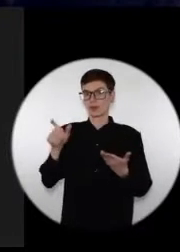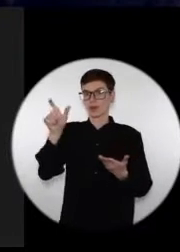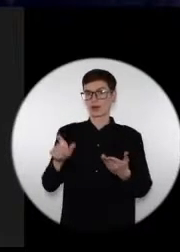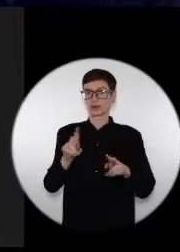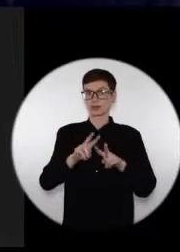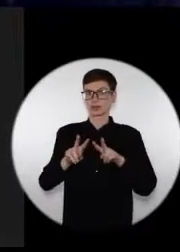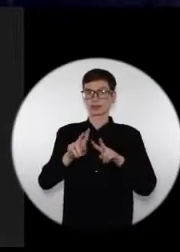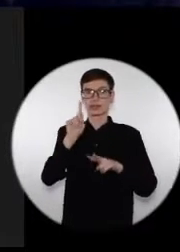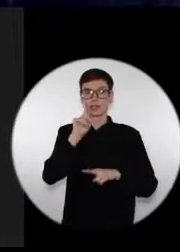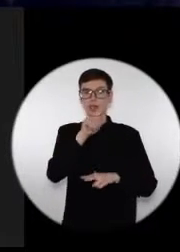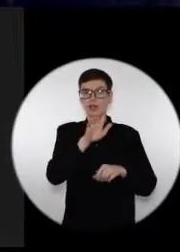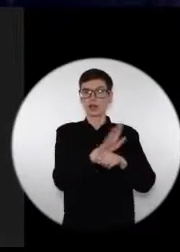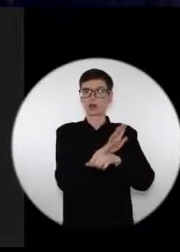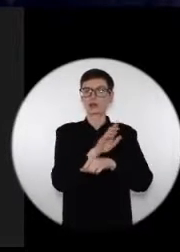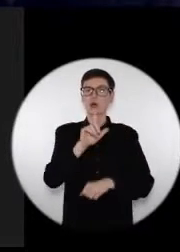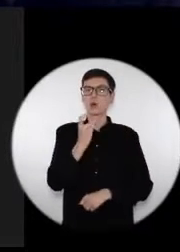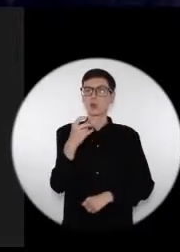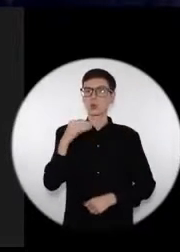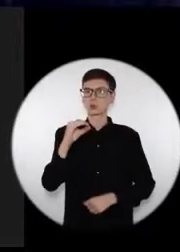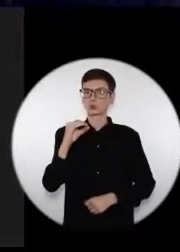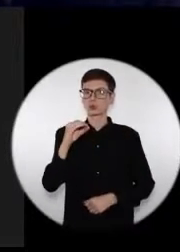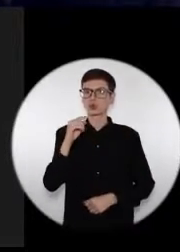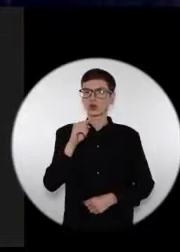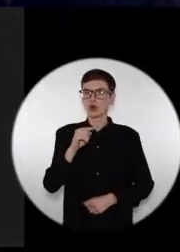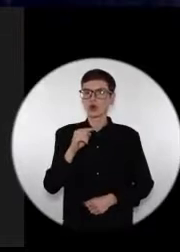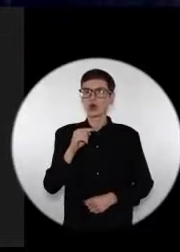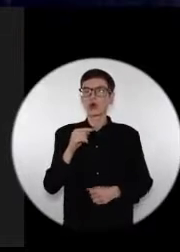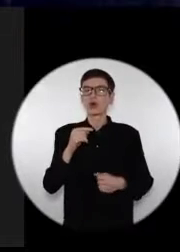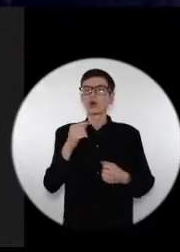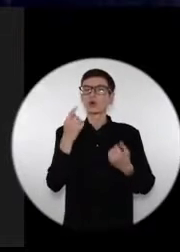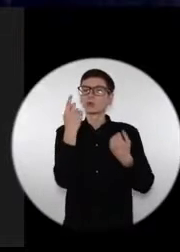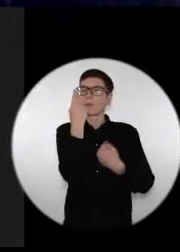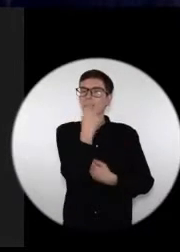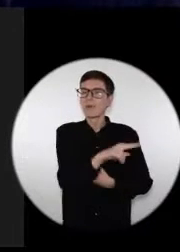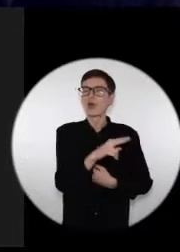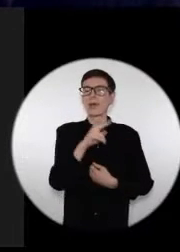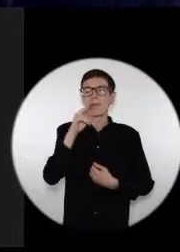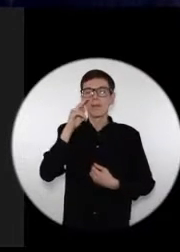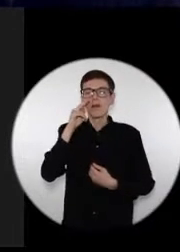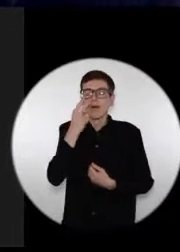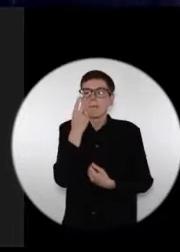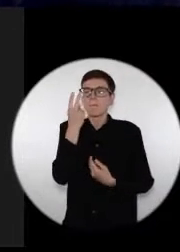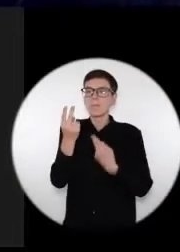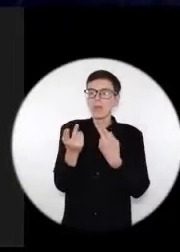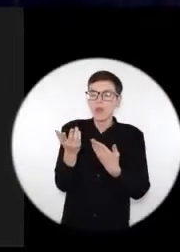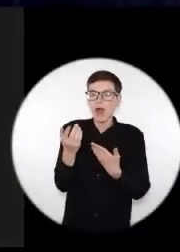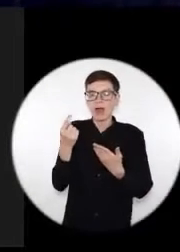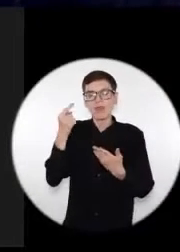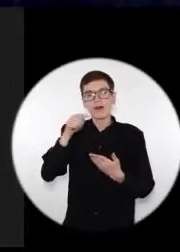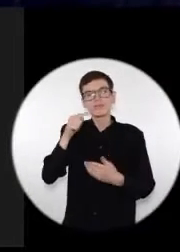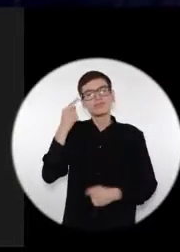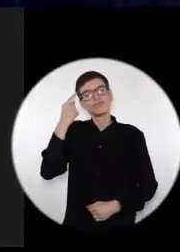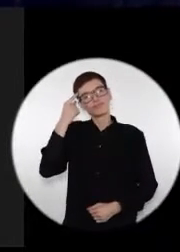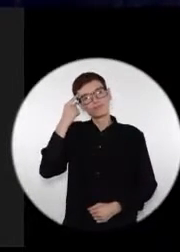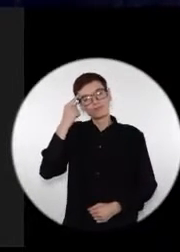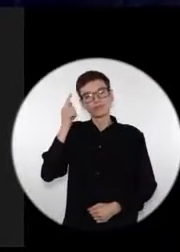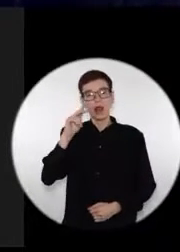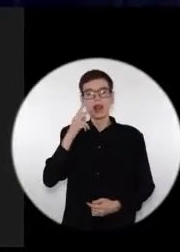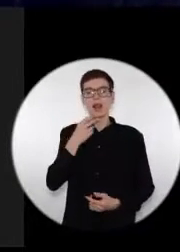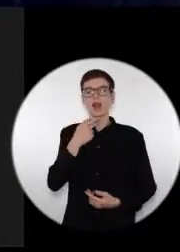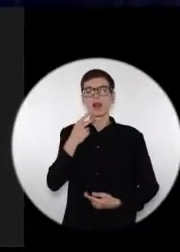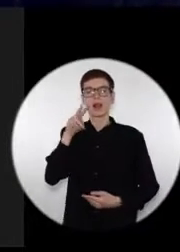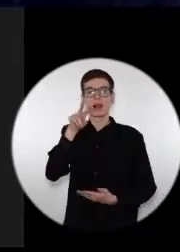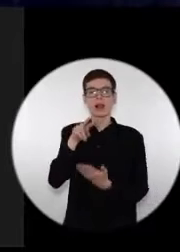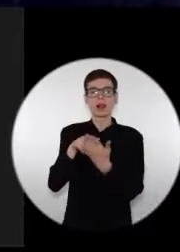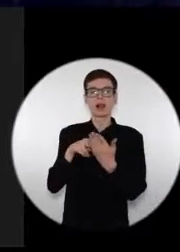y lo que hace lucho un poco a través de su propia interpretación y de su lectura y de su de su propio como mirada